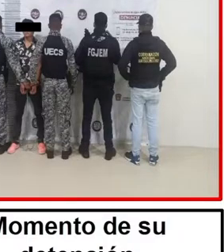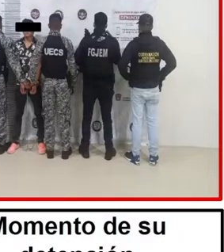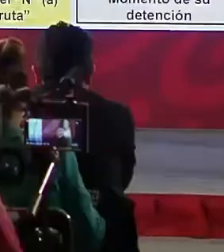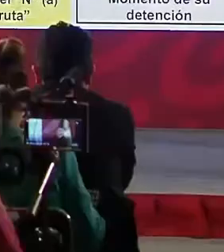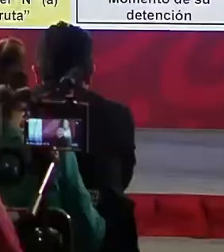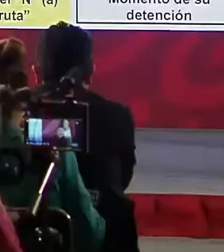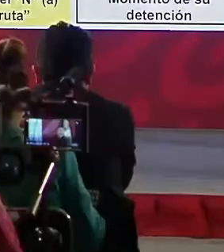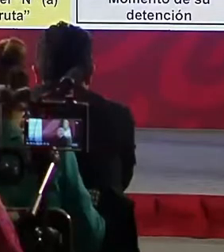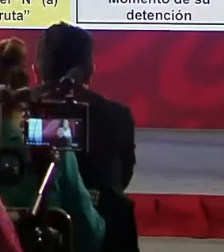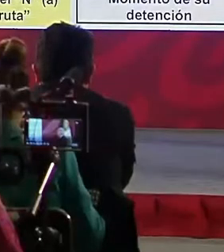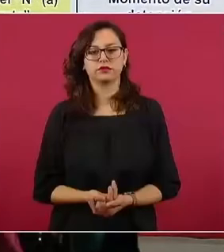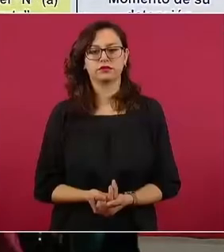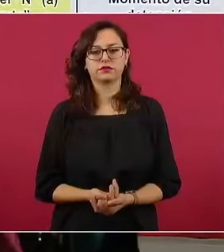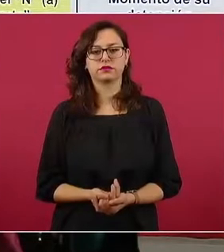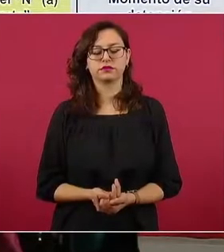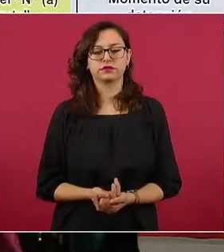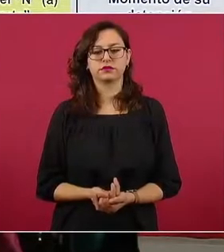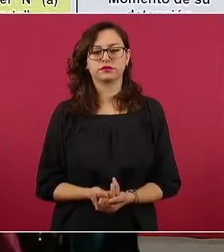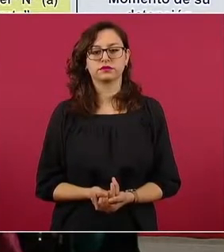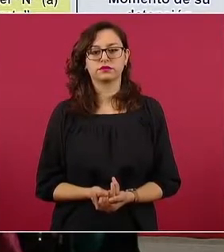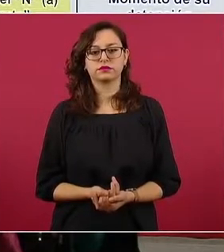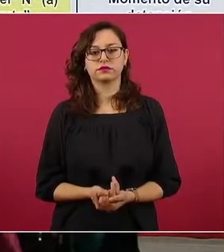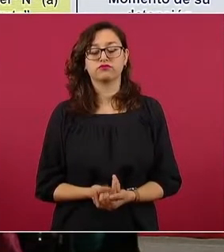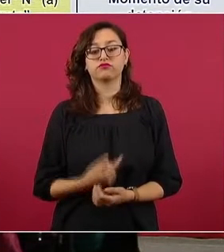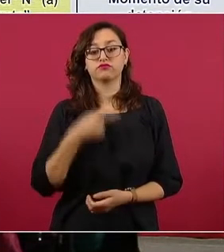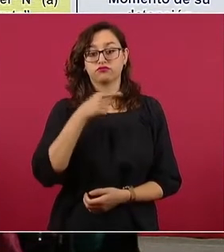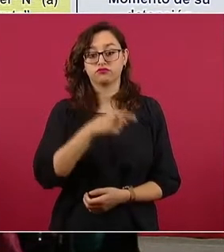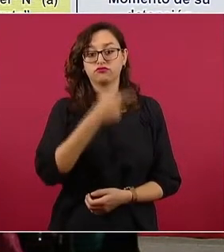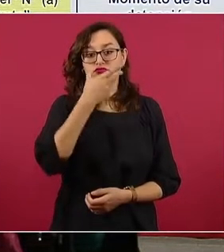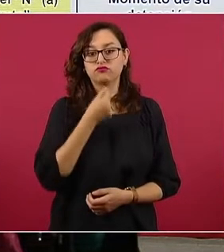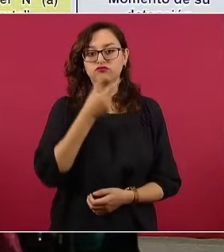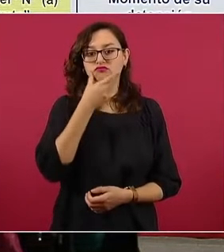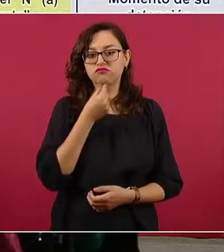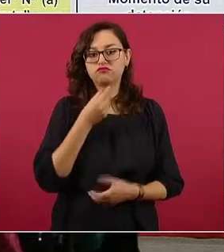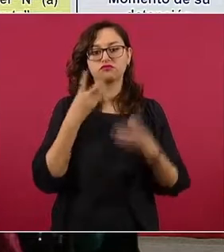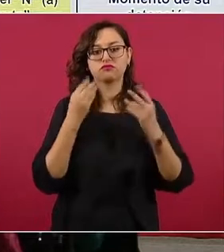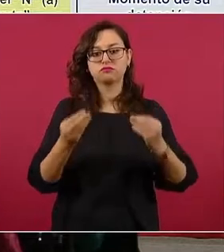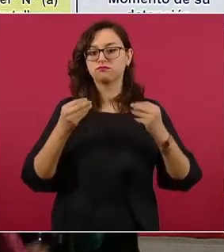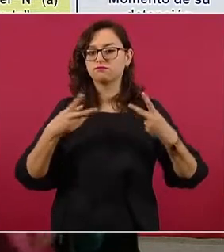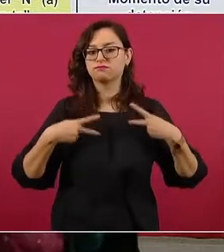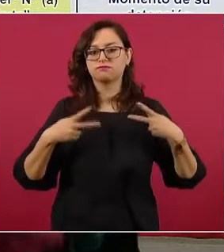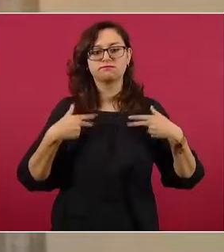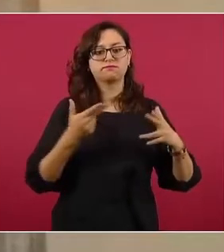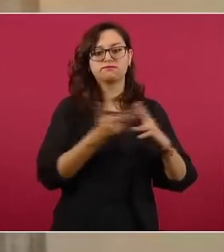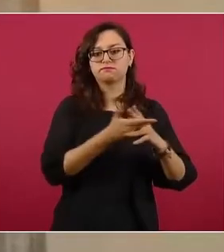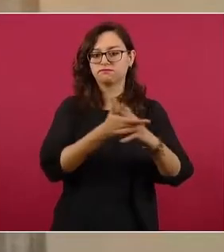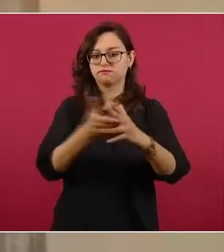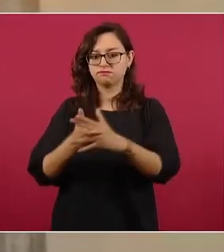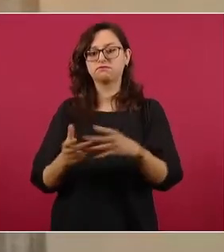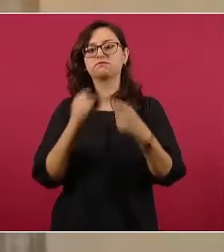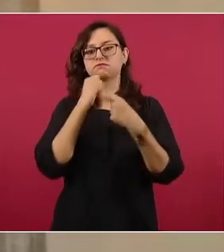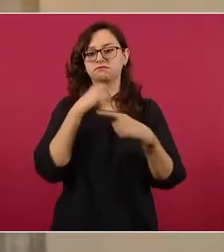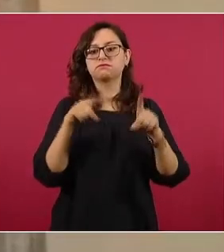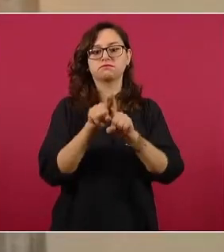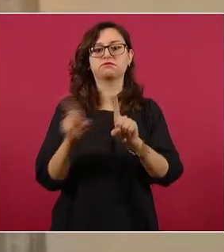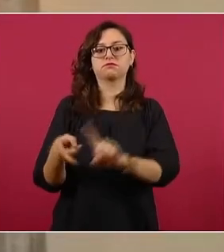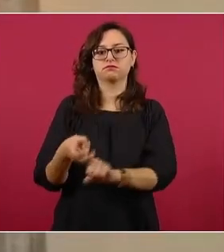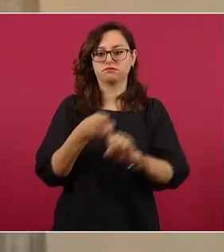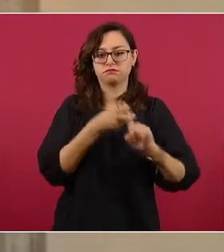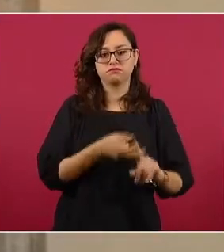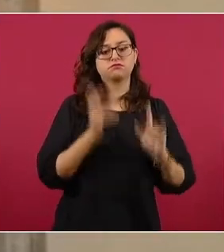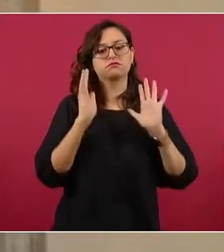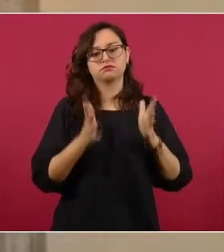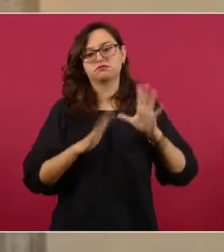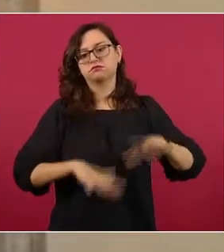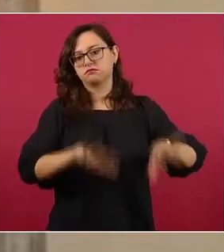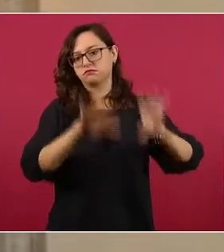es presunto homicida múltiple y secuestrador. Fue aprehendido en el municipio de Atlacomulco, en